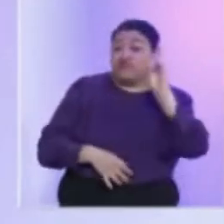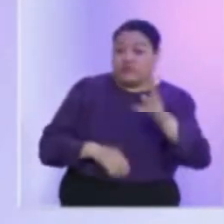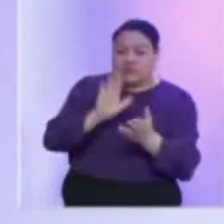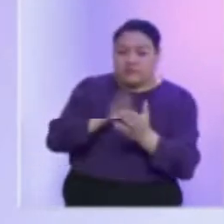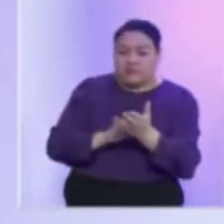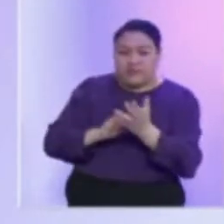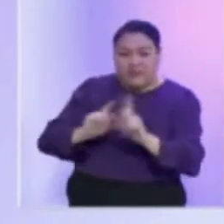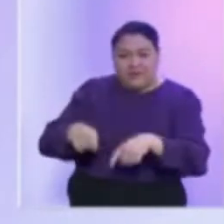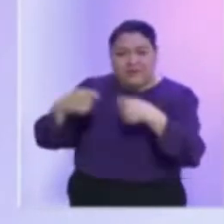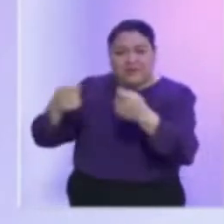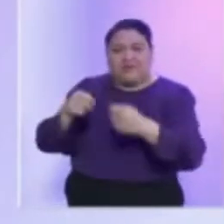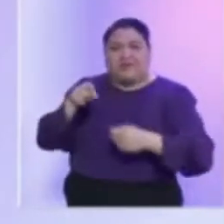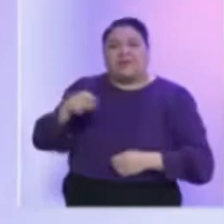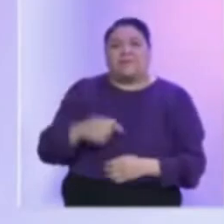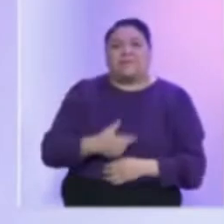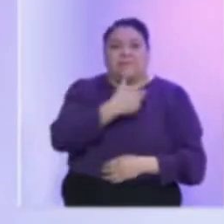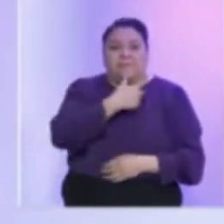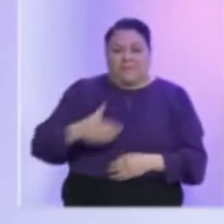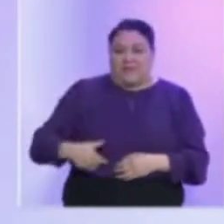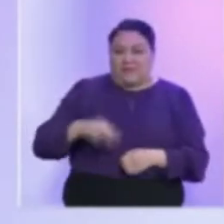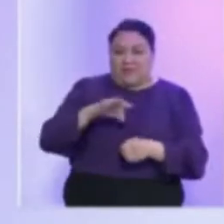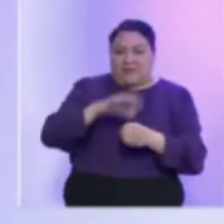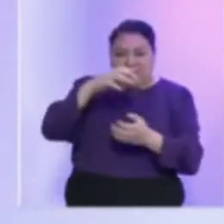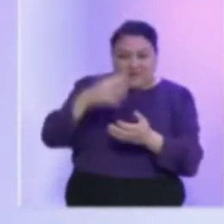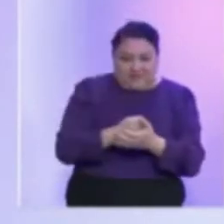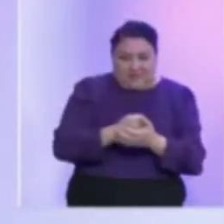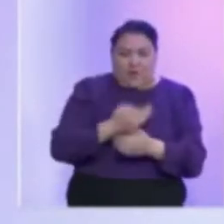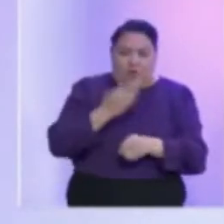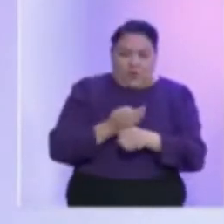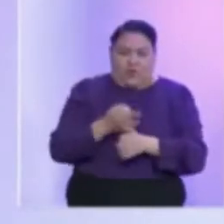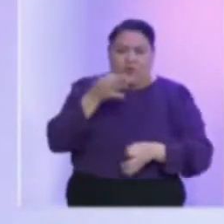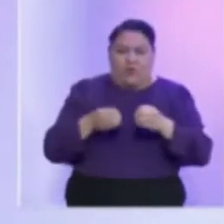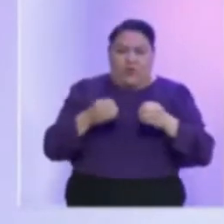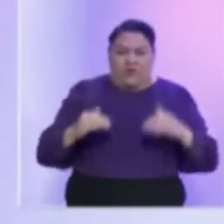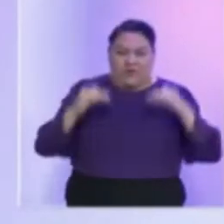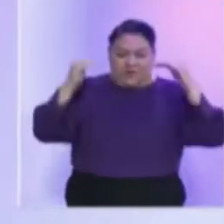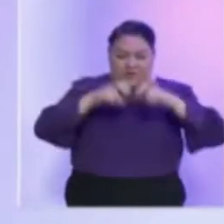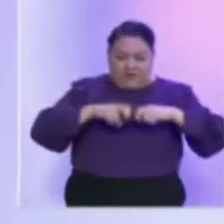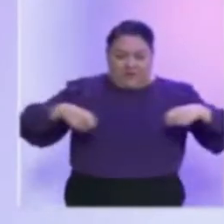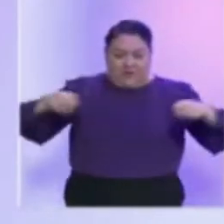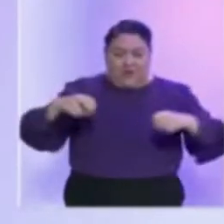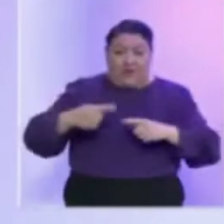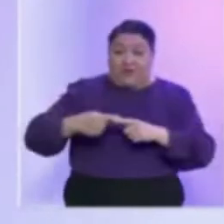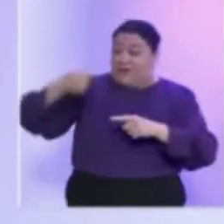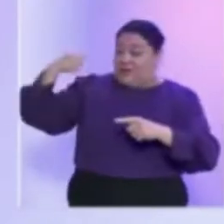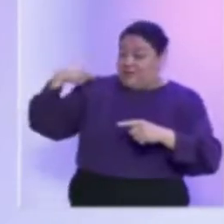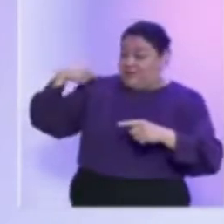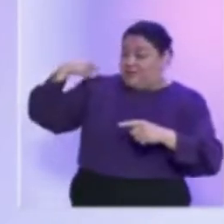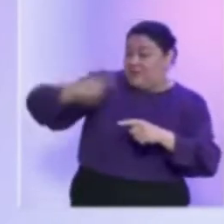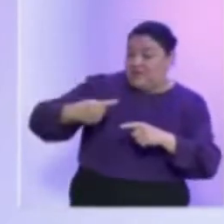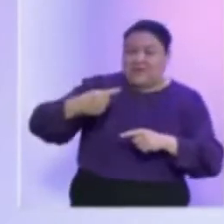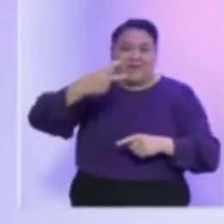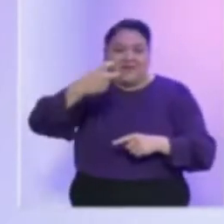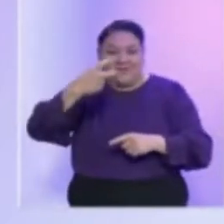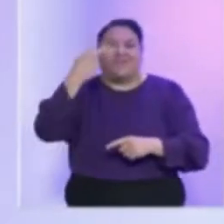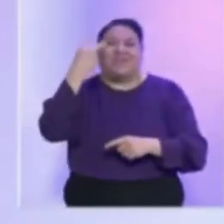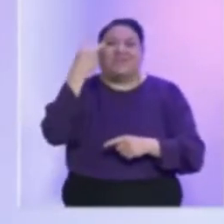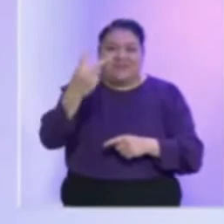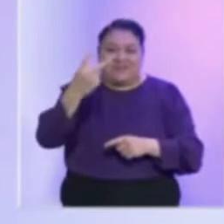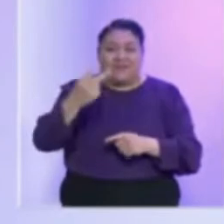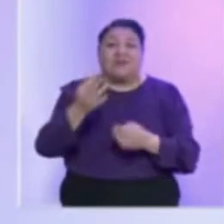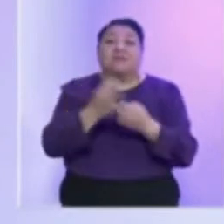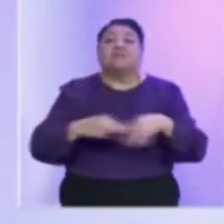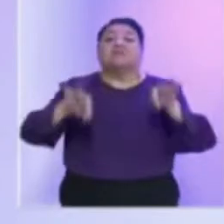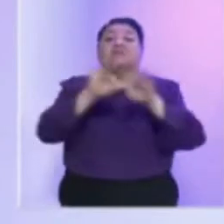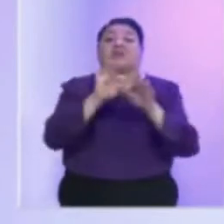de presidencia electa las que la actual integración de la Sala Superior haya entregado en dos diferentes momentos históricos. Pero también es